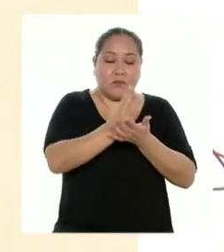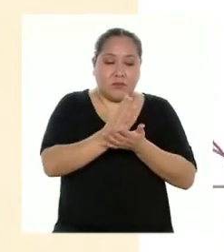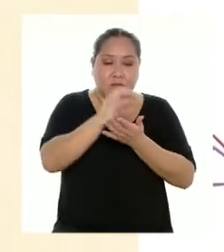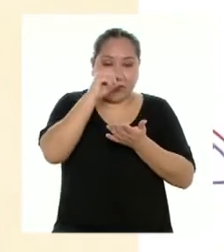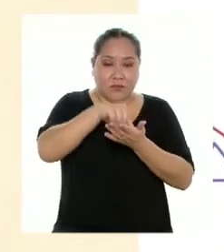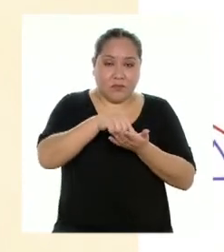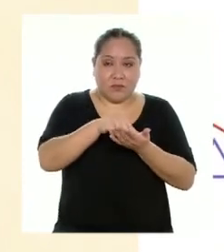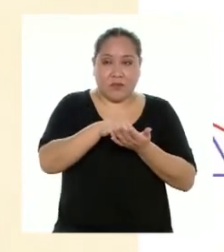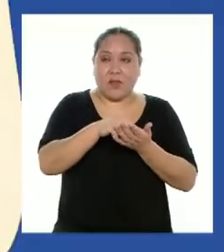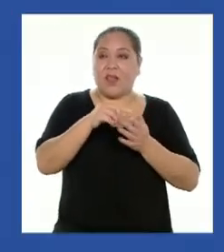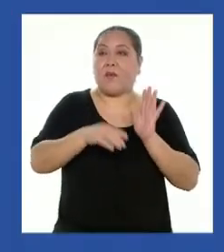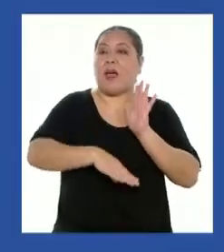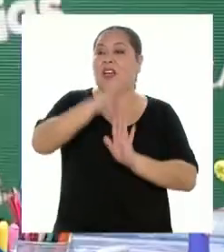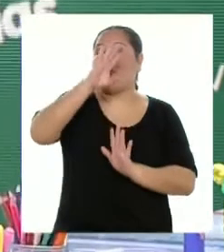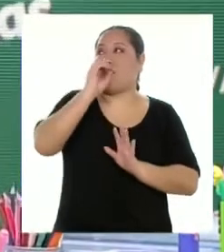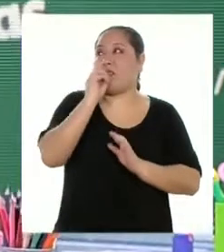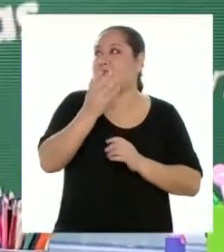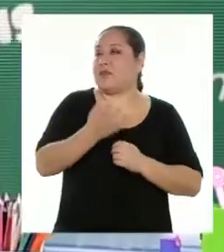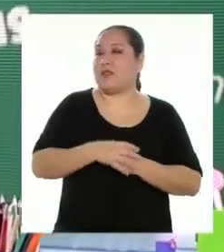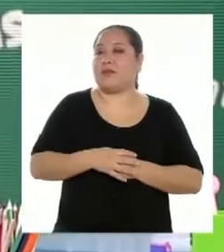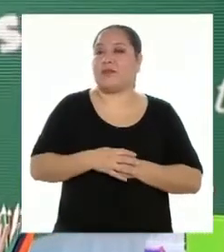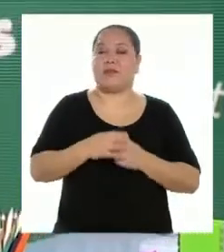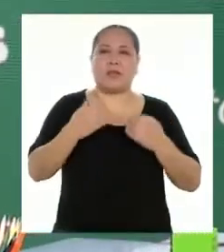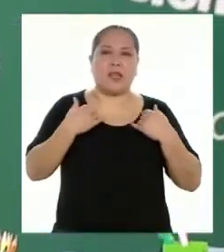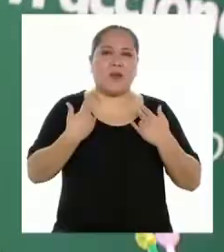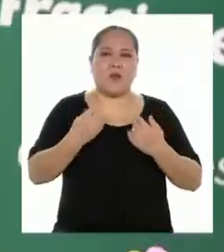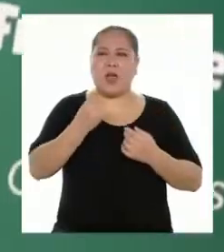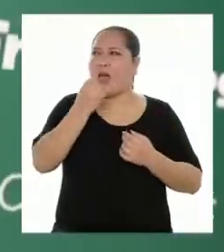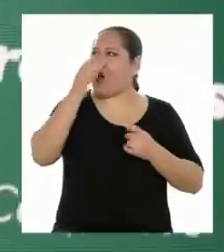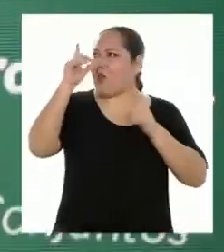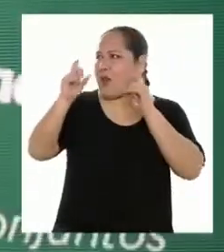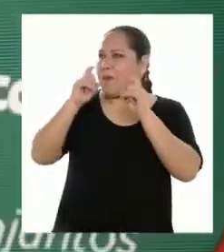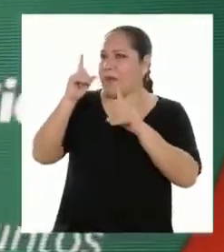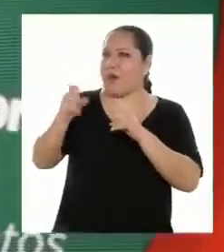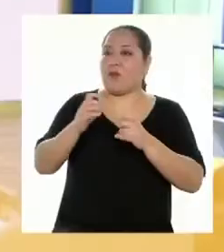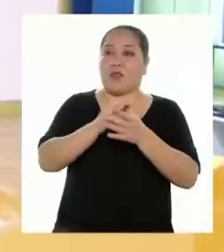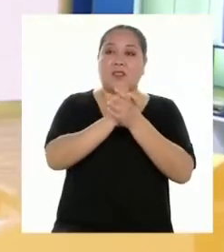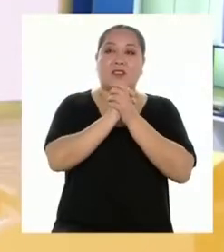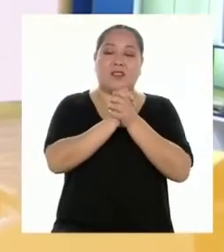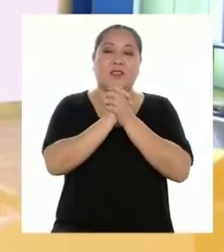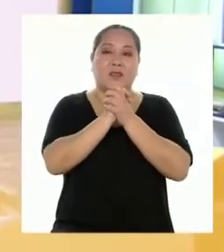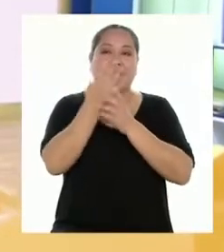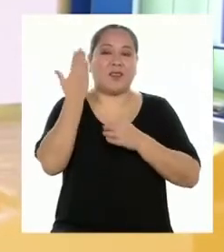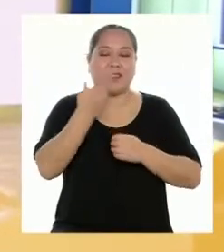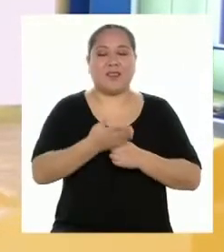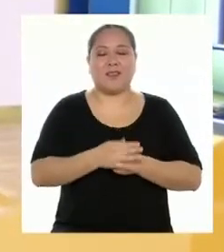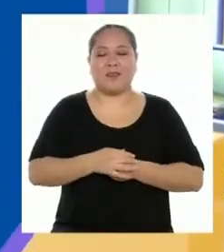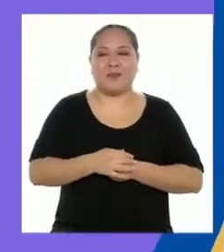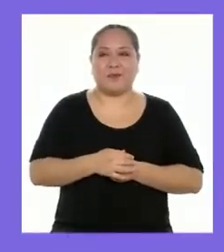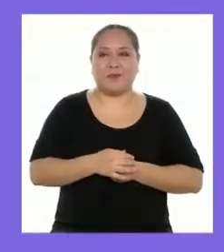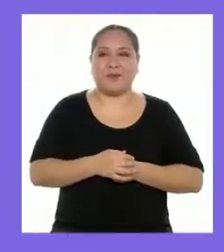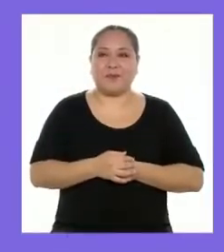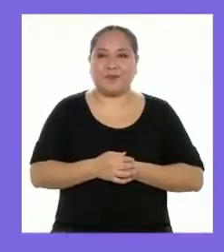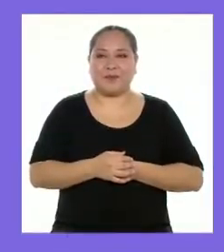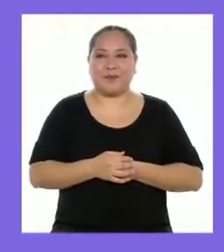valor mayor a 0. Tenemos algunas preguntas de nuestras amigos y amigas, profesora.